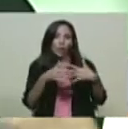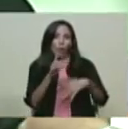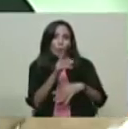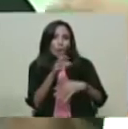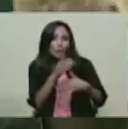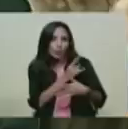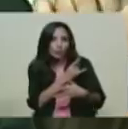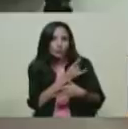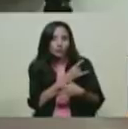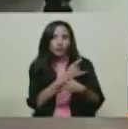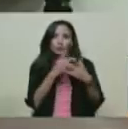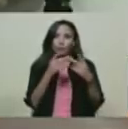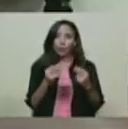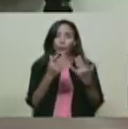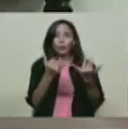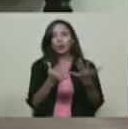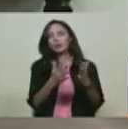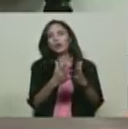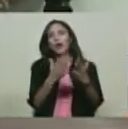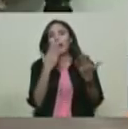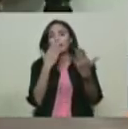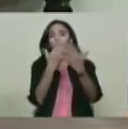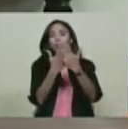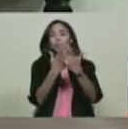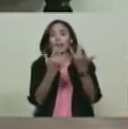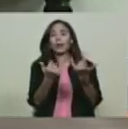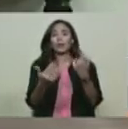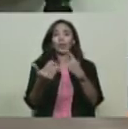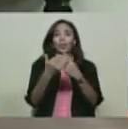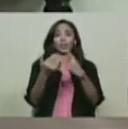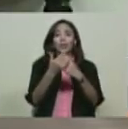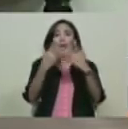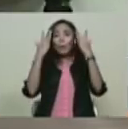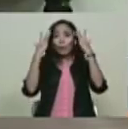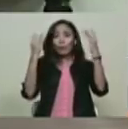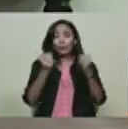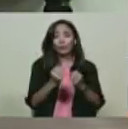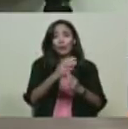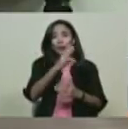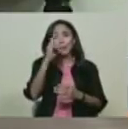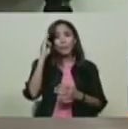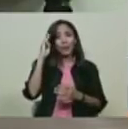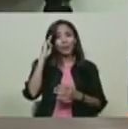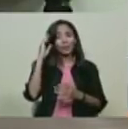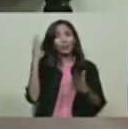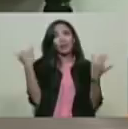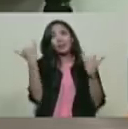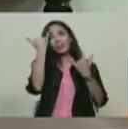Sabes que nos enfrentamos a unas mentes demasiado brillantes, saben demasiado.